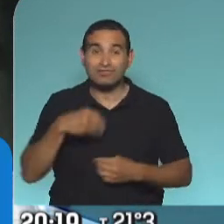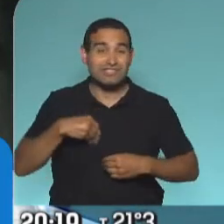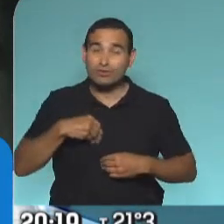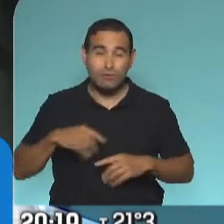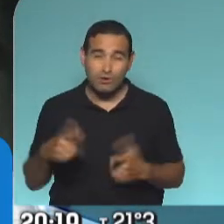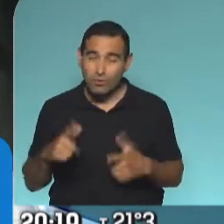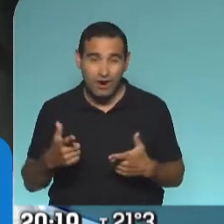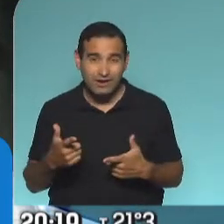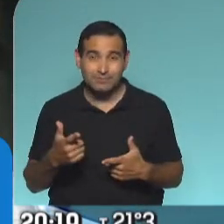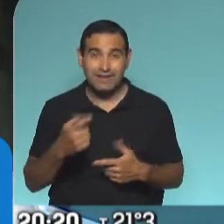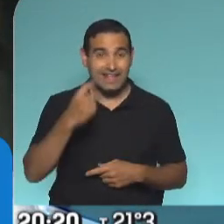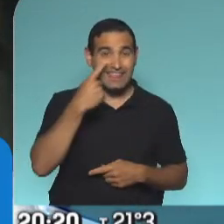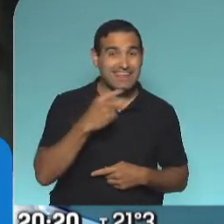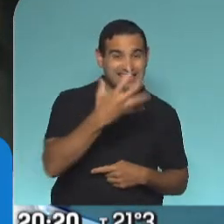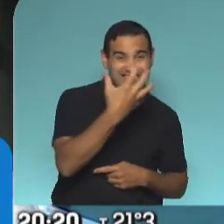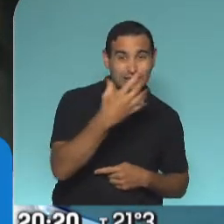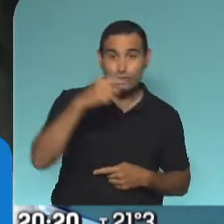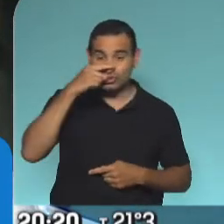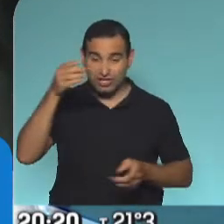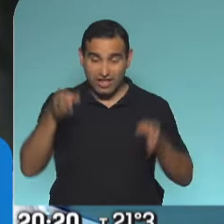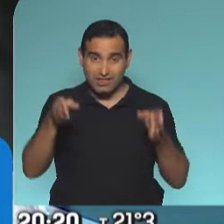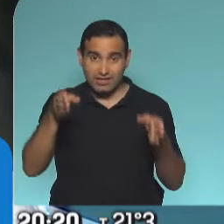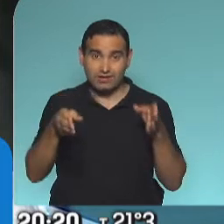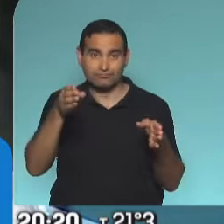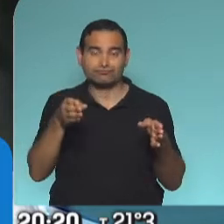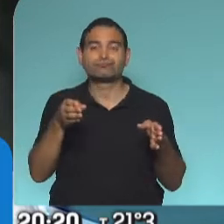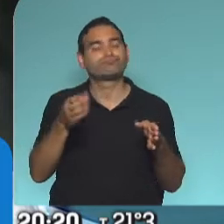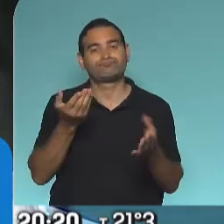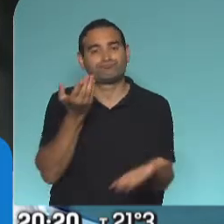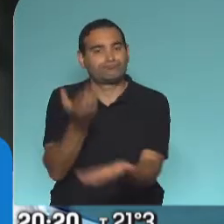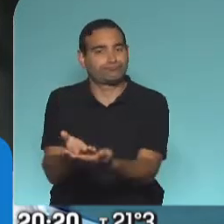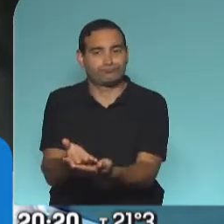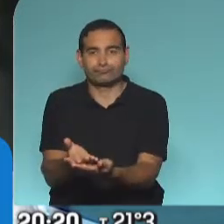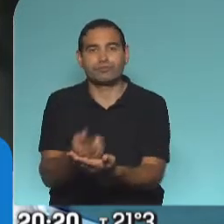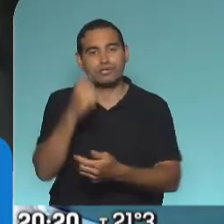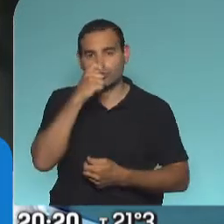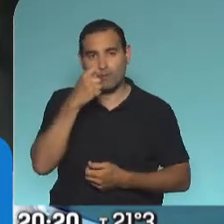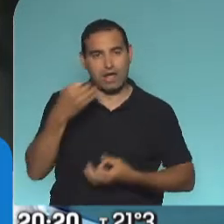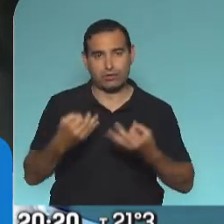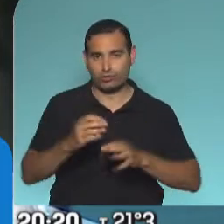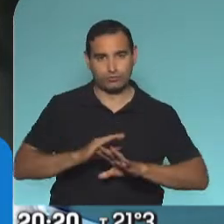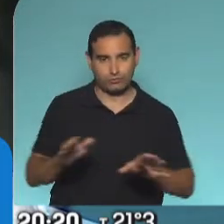síntoma, entre el día 5 y 7 le vamos a pedir que se hisope.